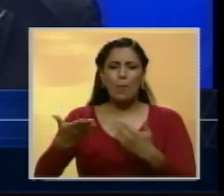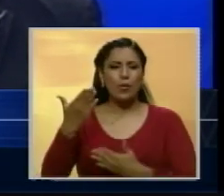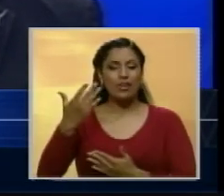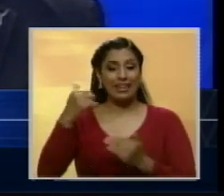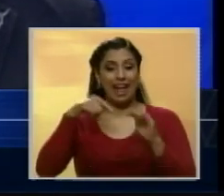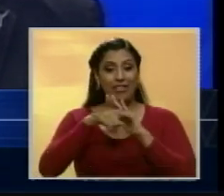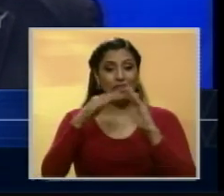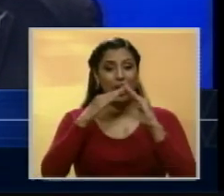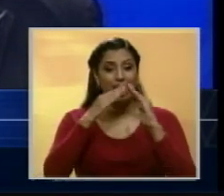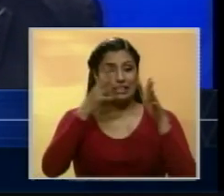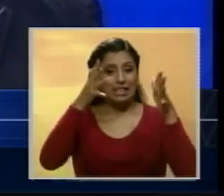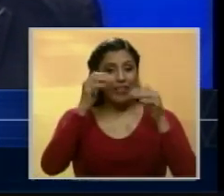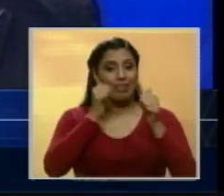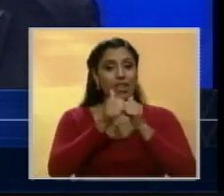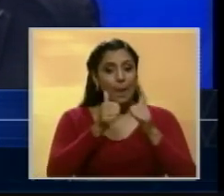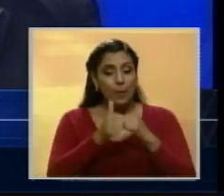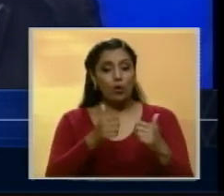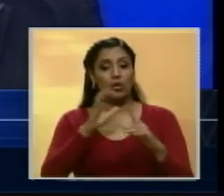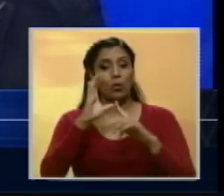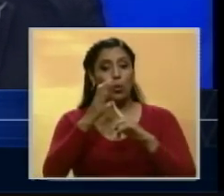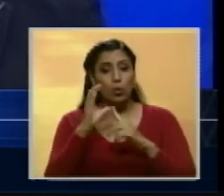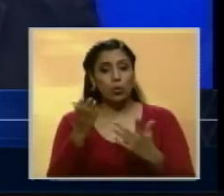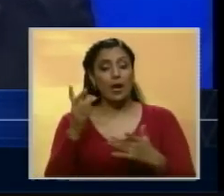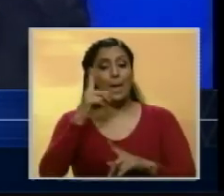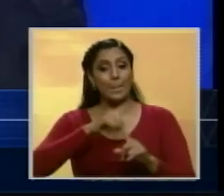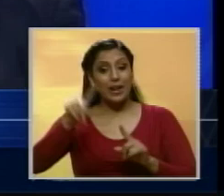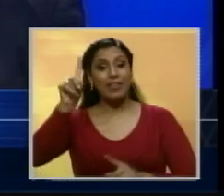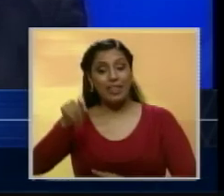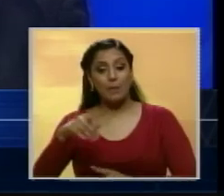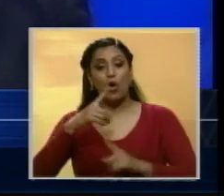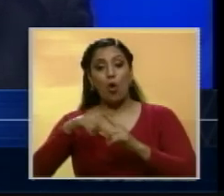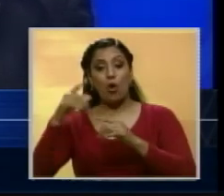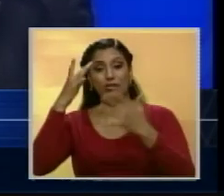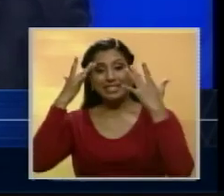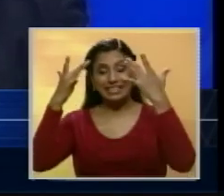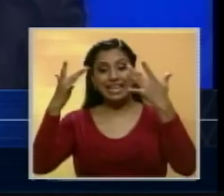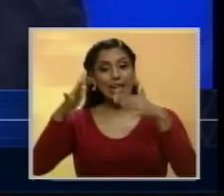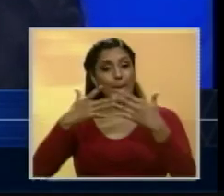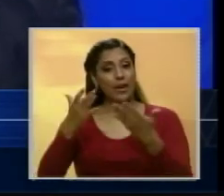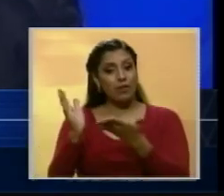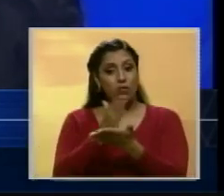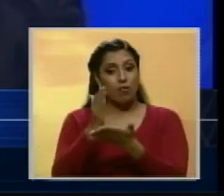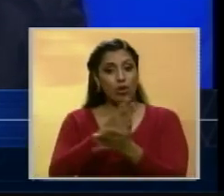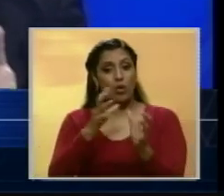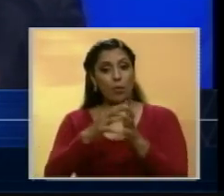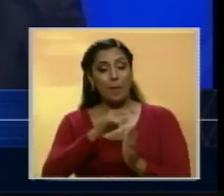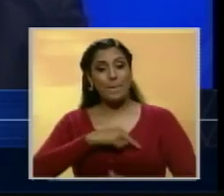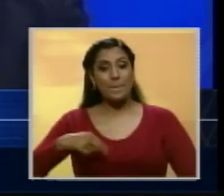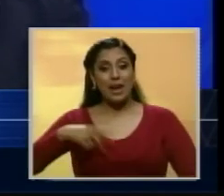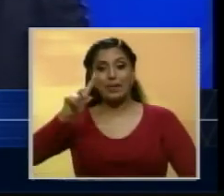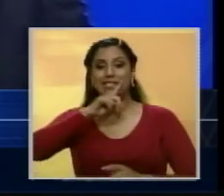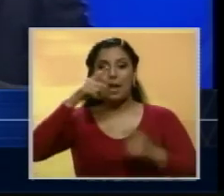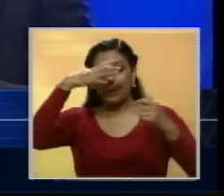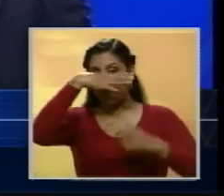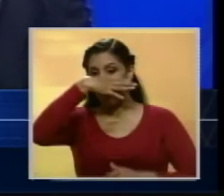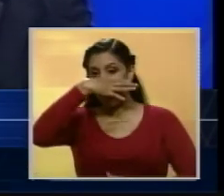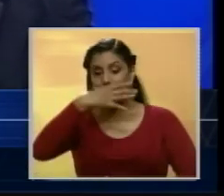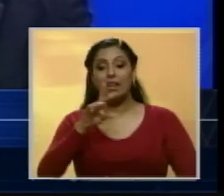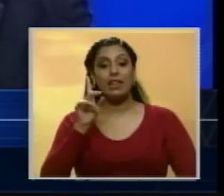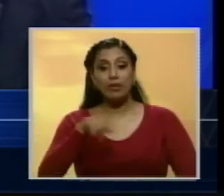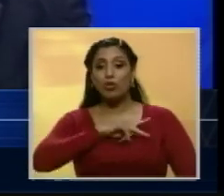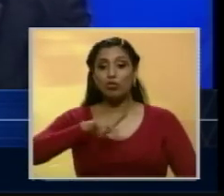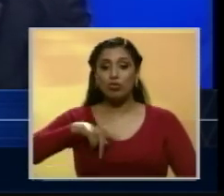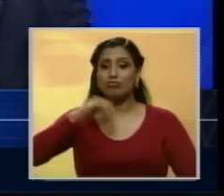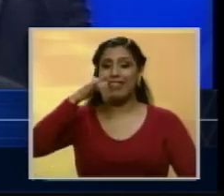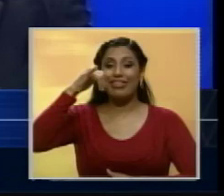desde la casa, con deporte, con cultura, pero también, bueno, con los organismos de inteligencia para desmantelar estas bandas que son paramilitares y nosotros